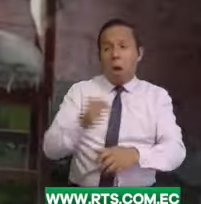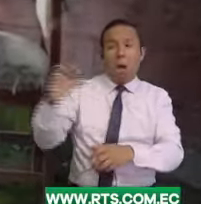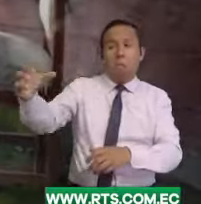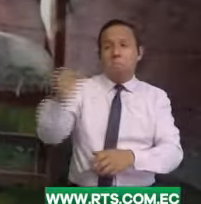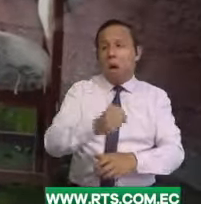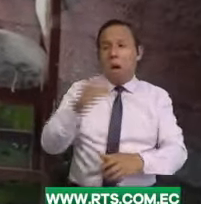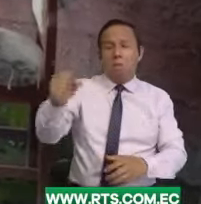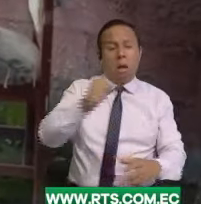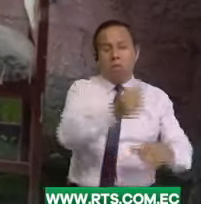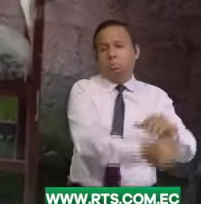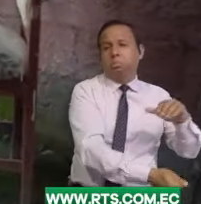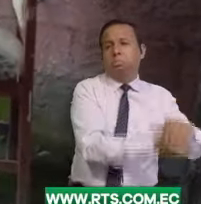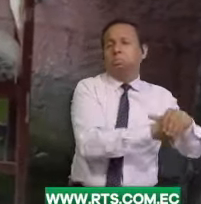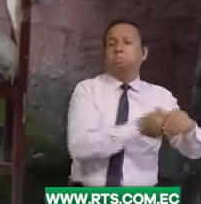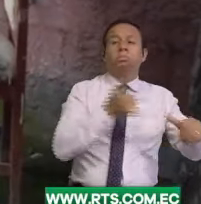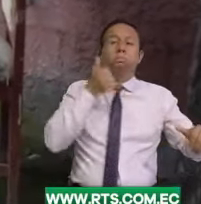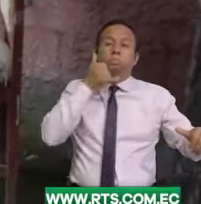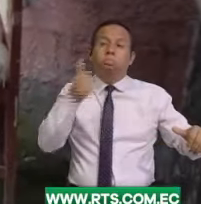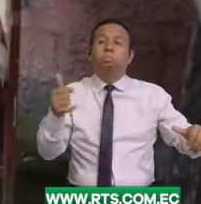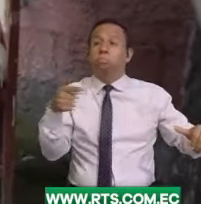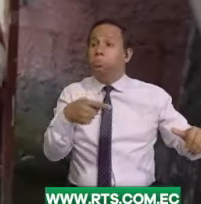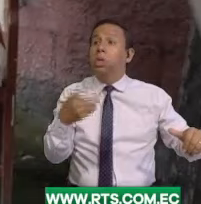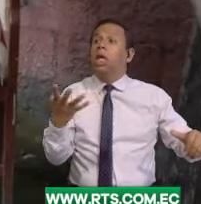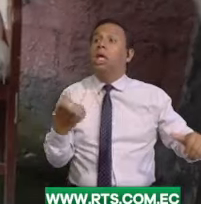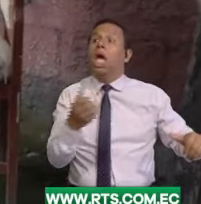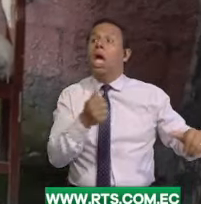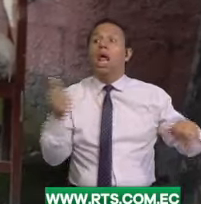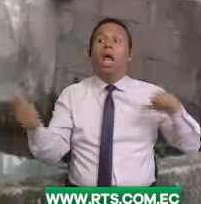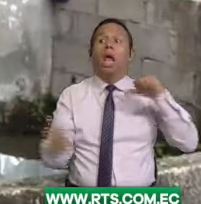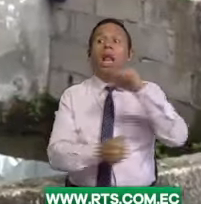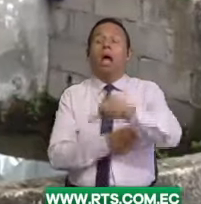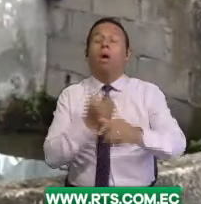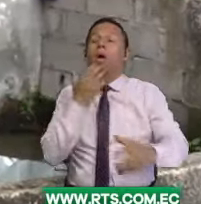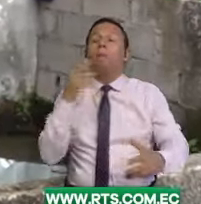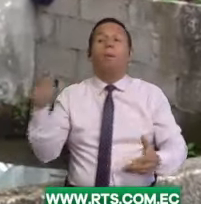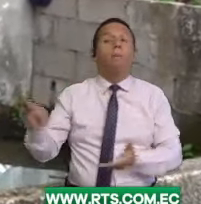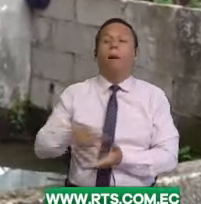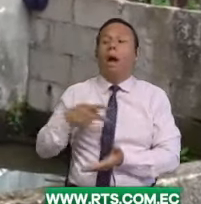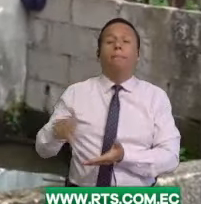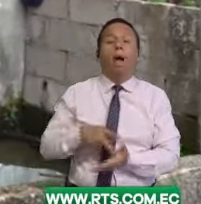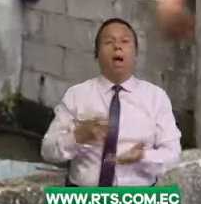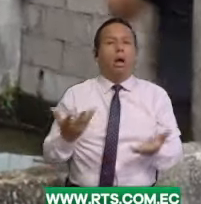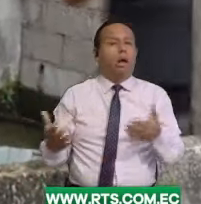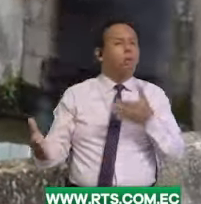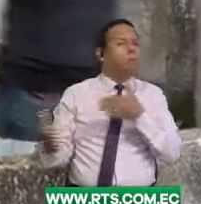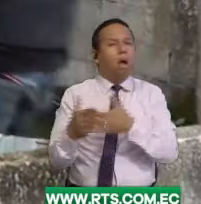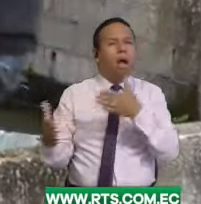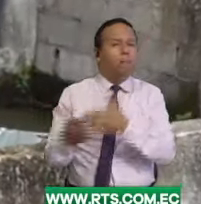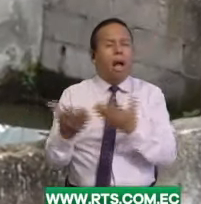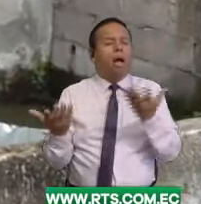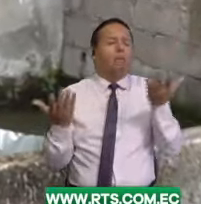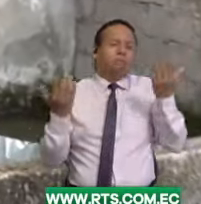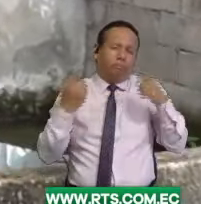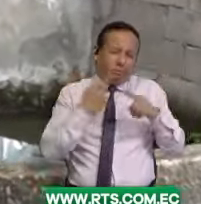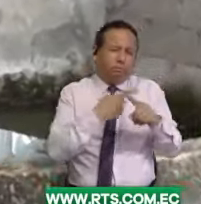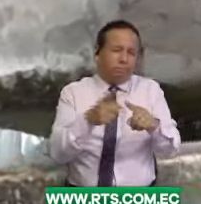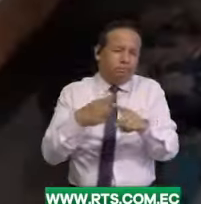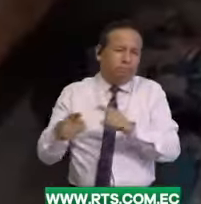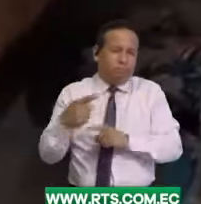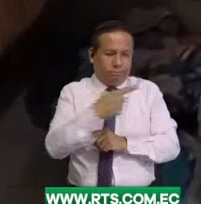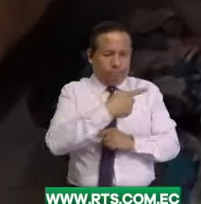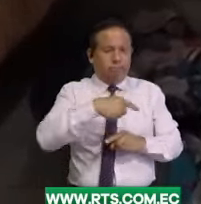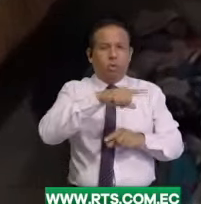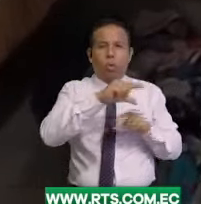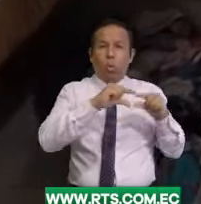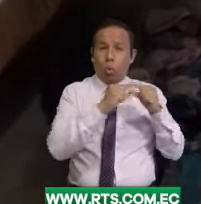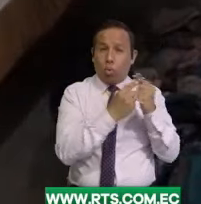cometer varios actos delictivos, como son secuestros, como son intimidaciones. Y efectivamente,